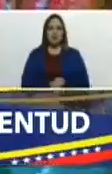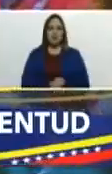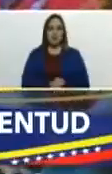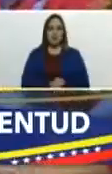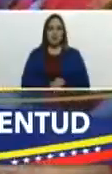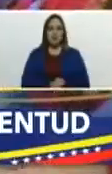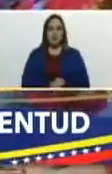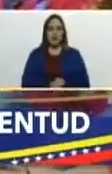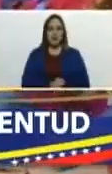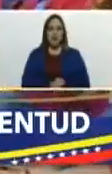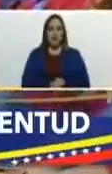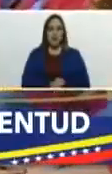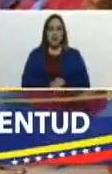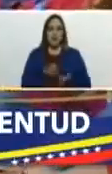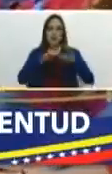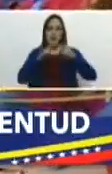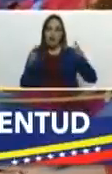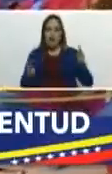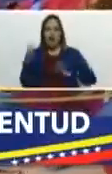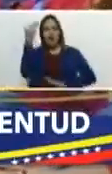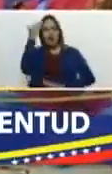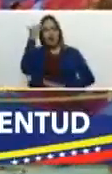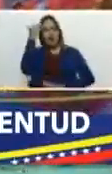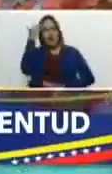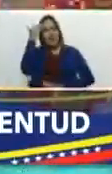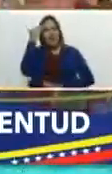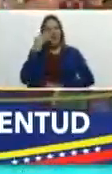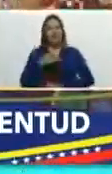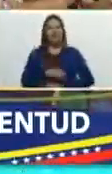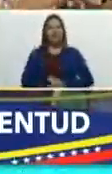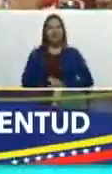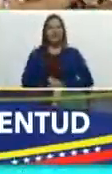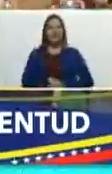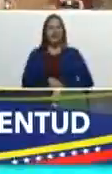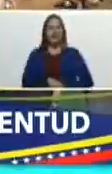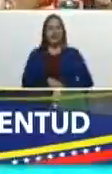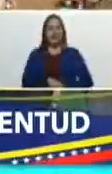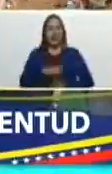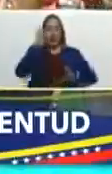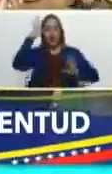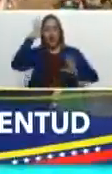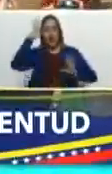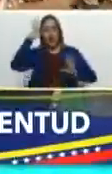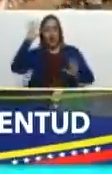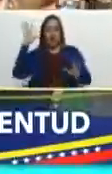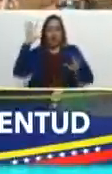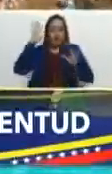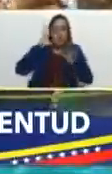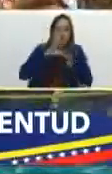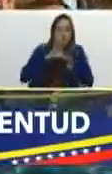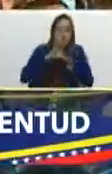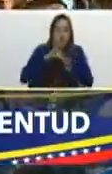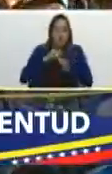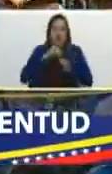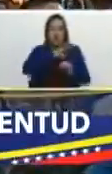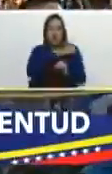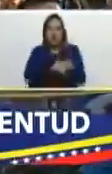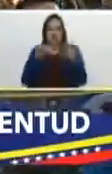Espíritu sano, paz mental, conexión con la fuerza de la